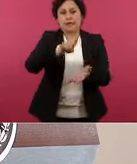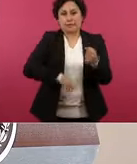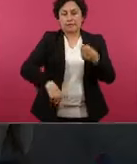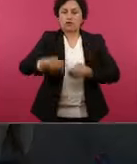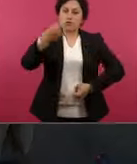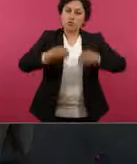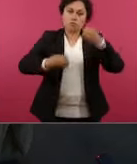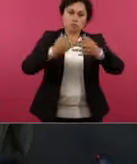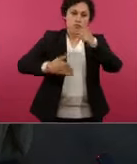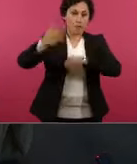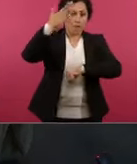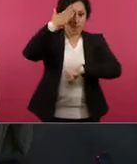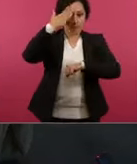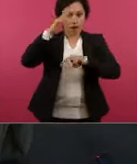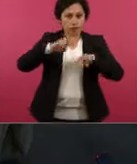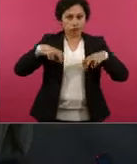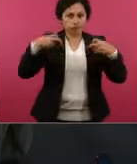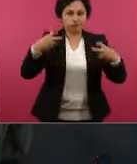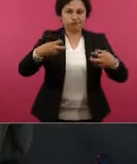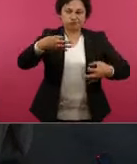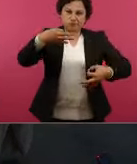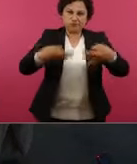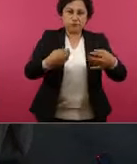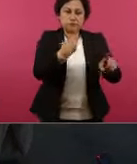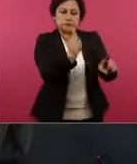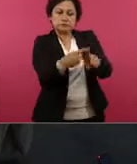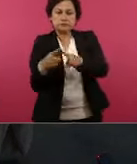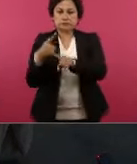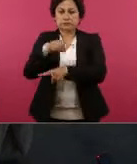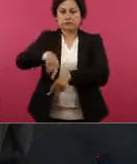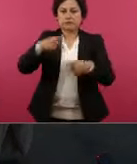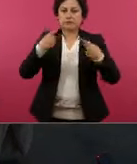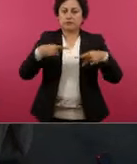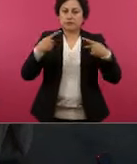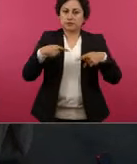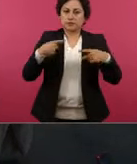los jueces tienen muchas,